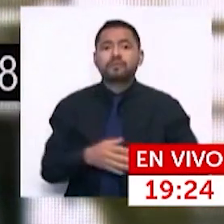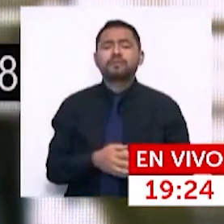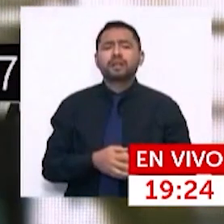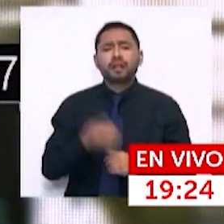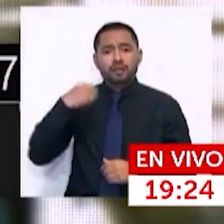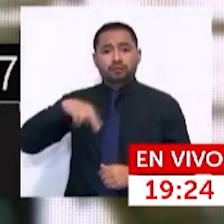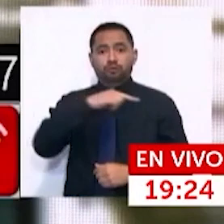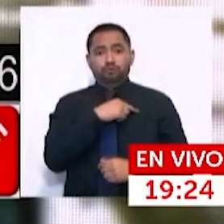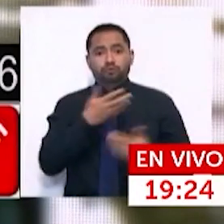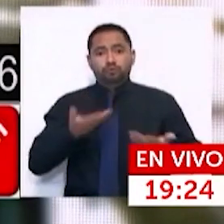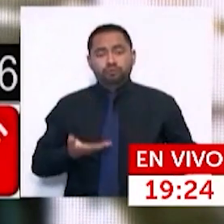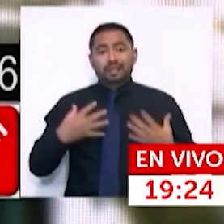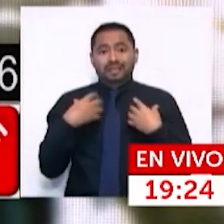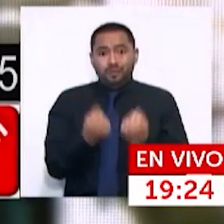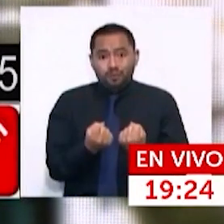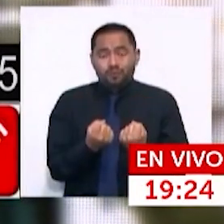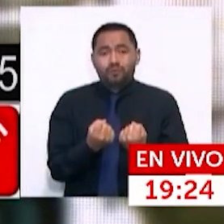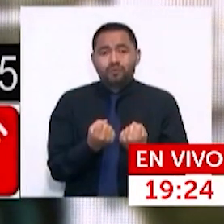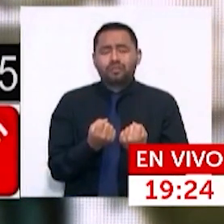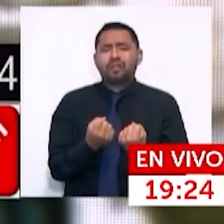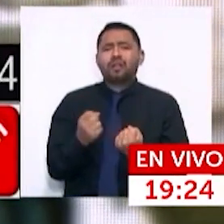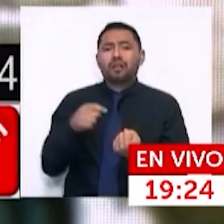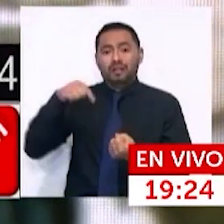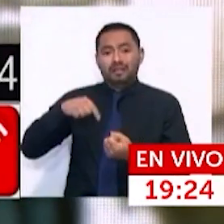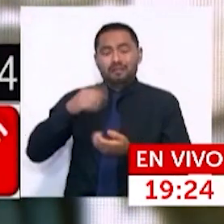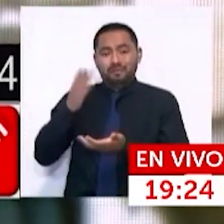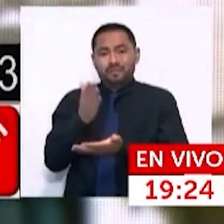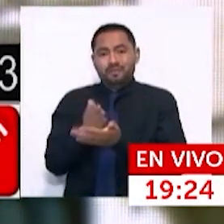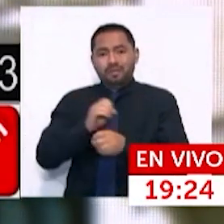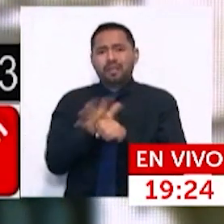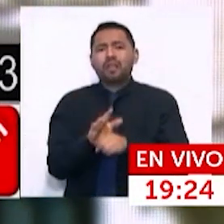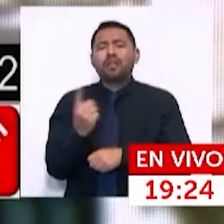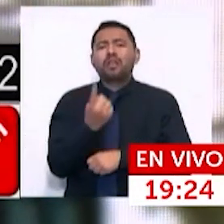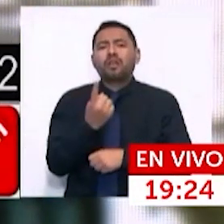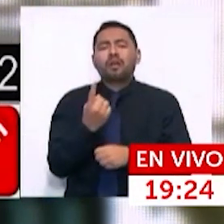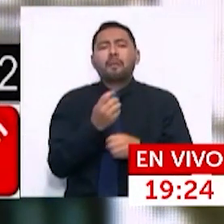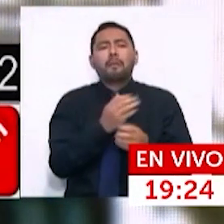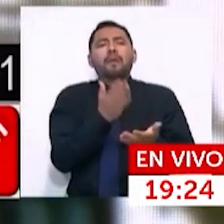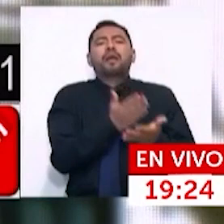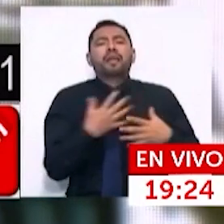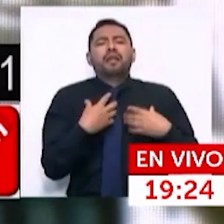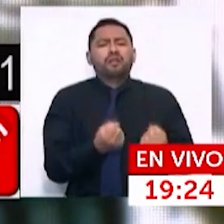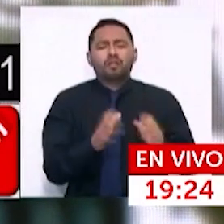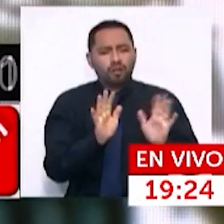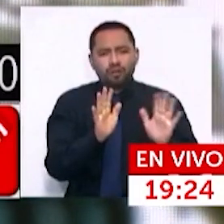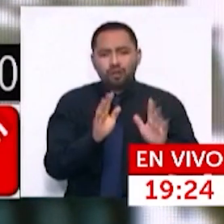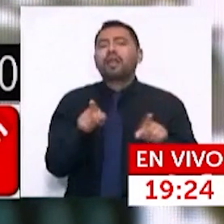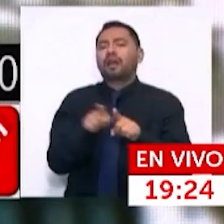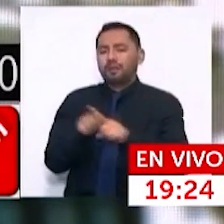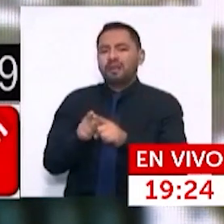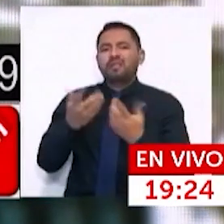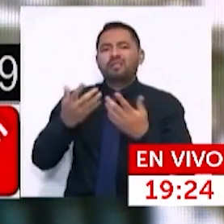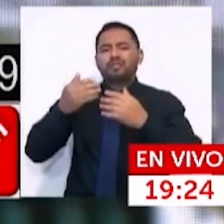nosotros la salud no este problema de la pandemia no solamente es un problema sanitario es un problema estructural